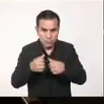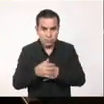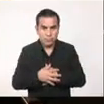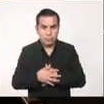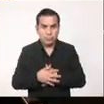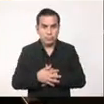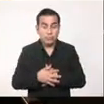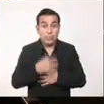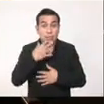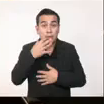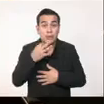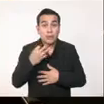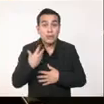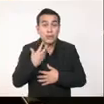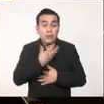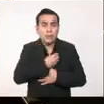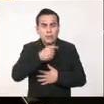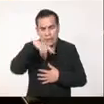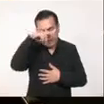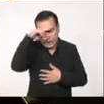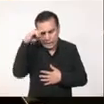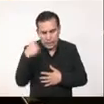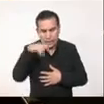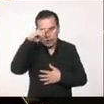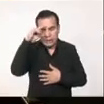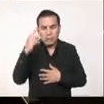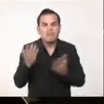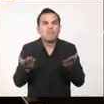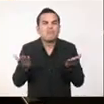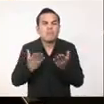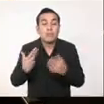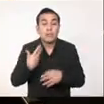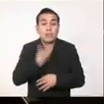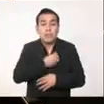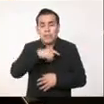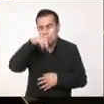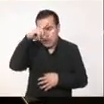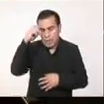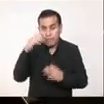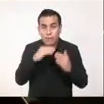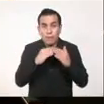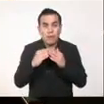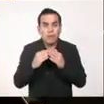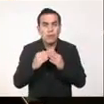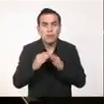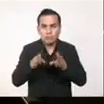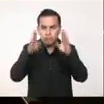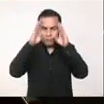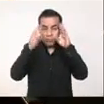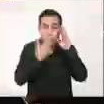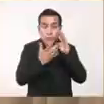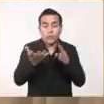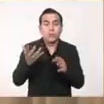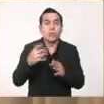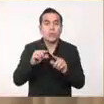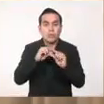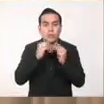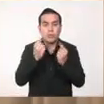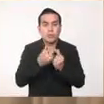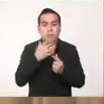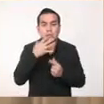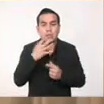ustedes. Hace parte de nuestro trabajo y hace parte de nuestro trabajo también escuchar a todos. Al